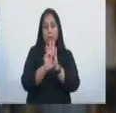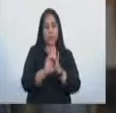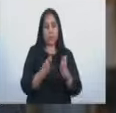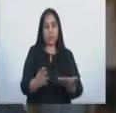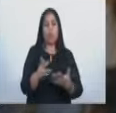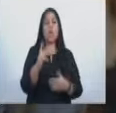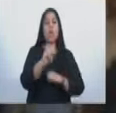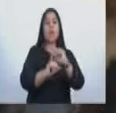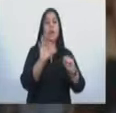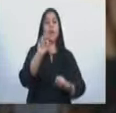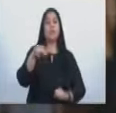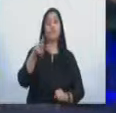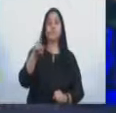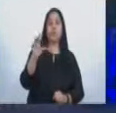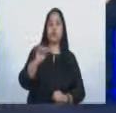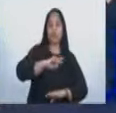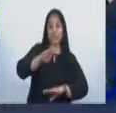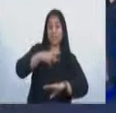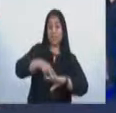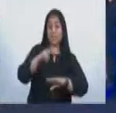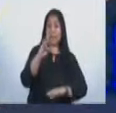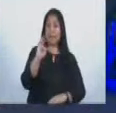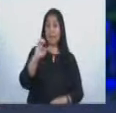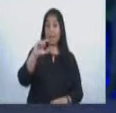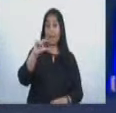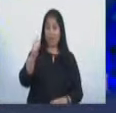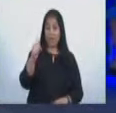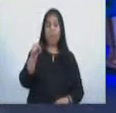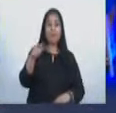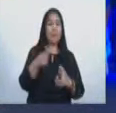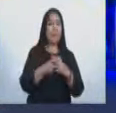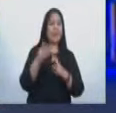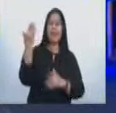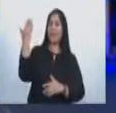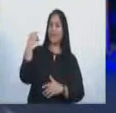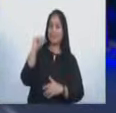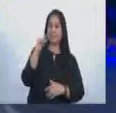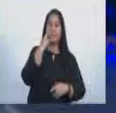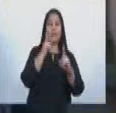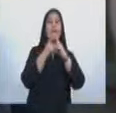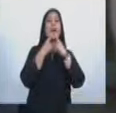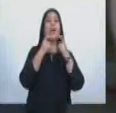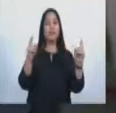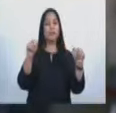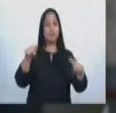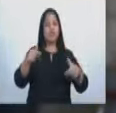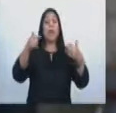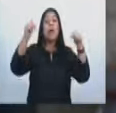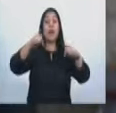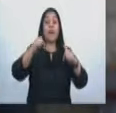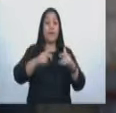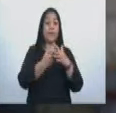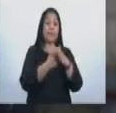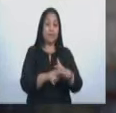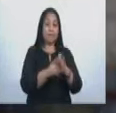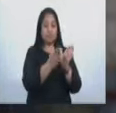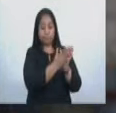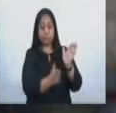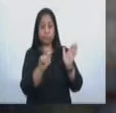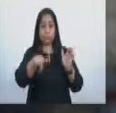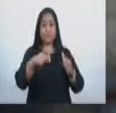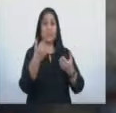el fondo Nacional de becas que acabamos de anunciar Ahorita va a entrar en fase